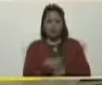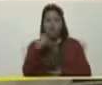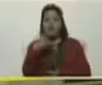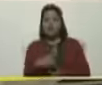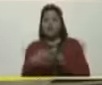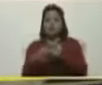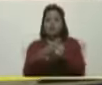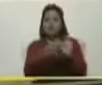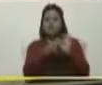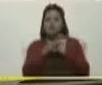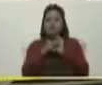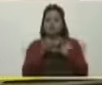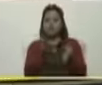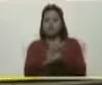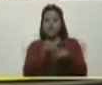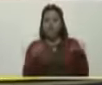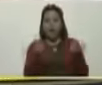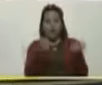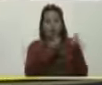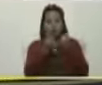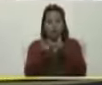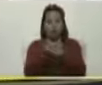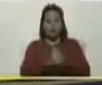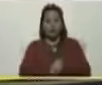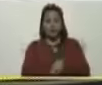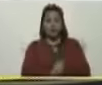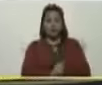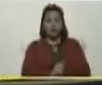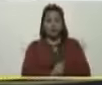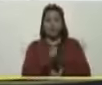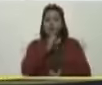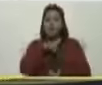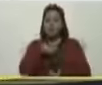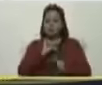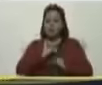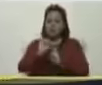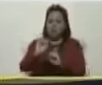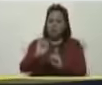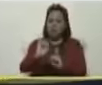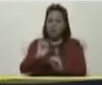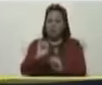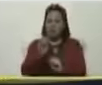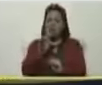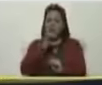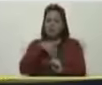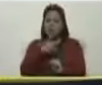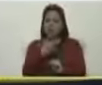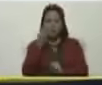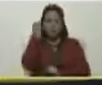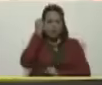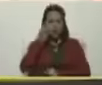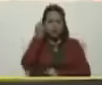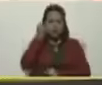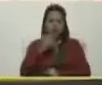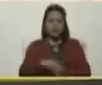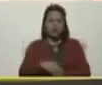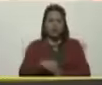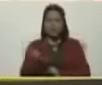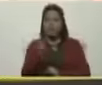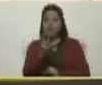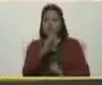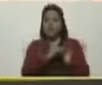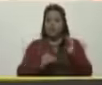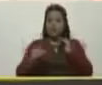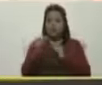prosperidad económica. Eso que tiene, ¿quién puede estar en contra de eso? ¿Quién puede estar en contra de que Venezuela